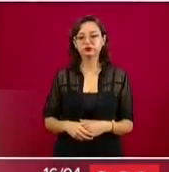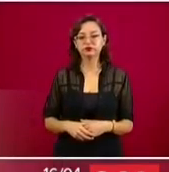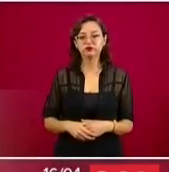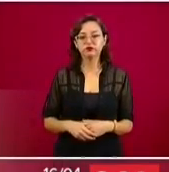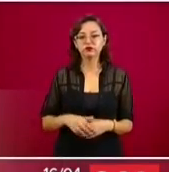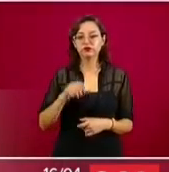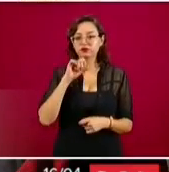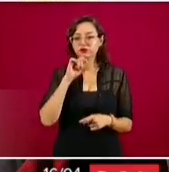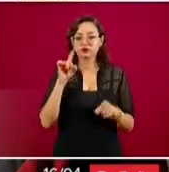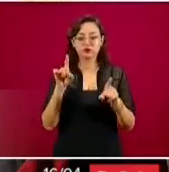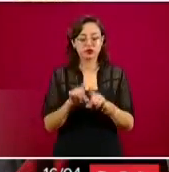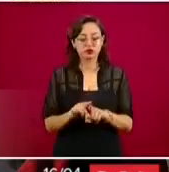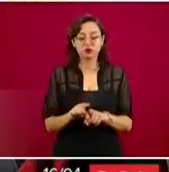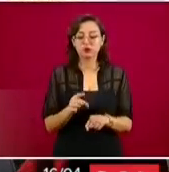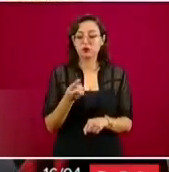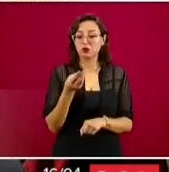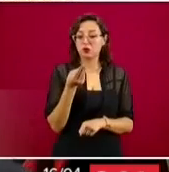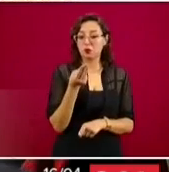que mayo y junio